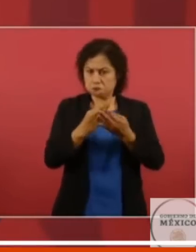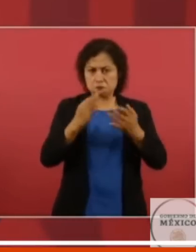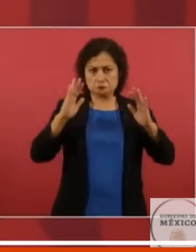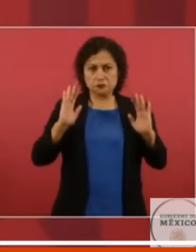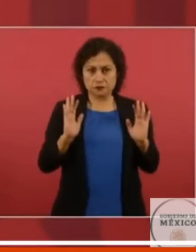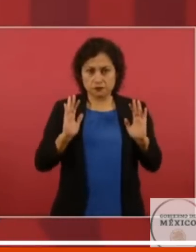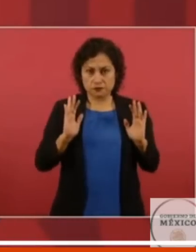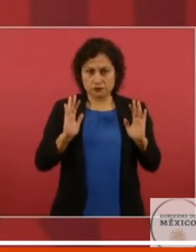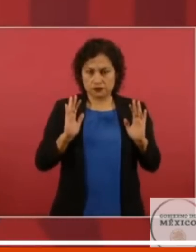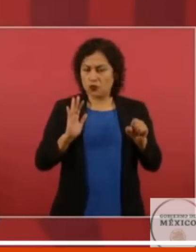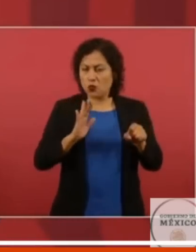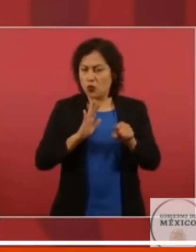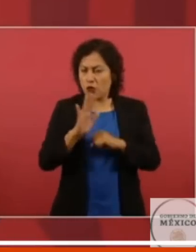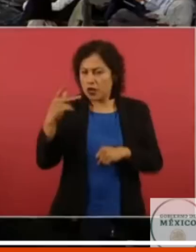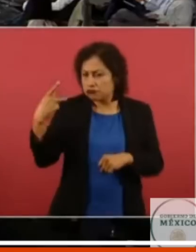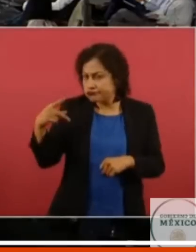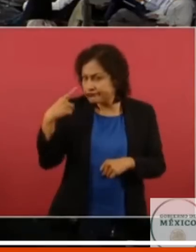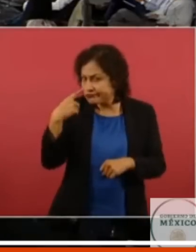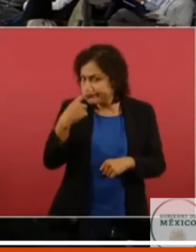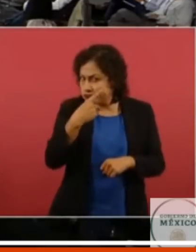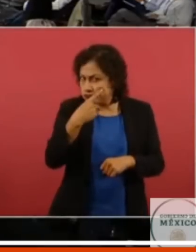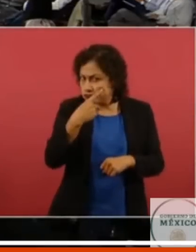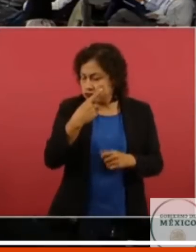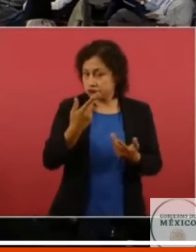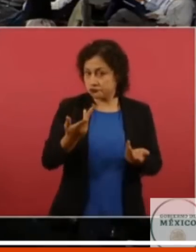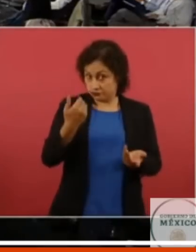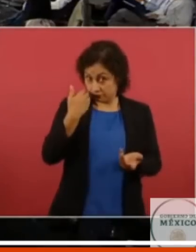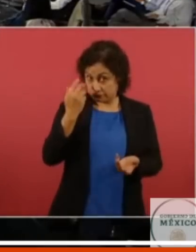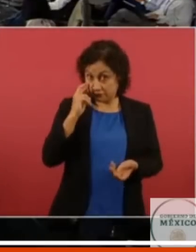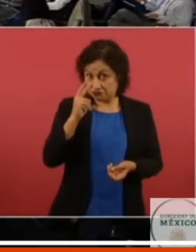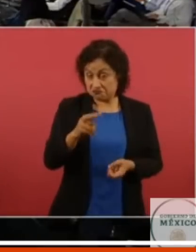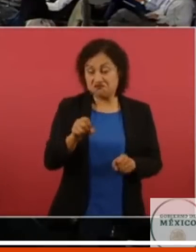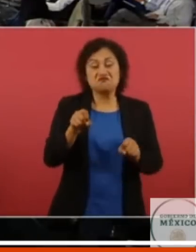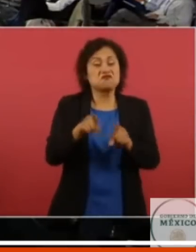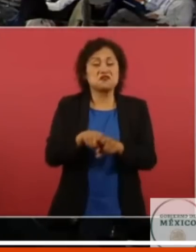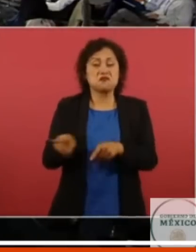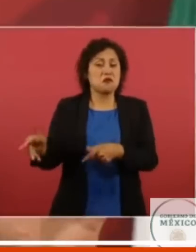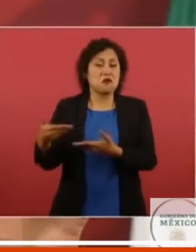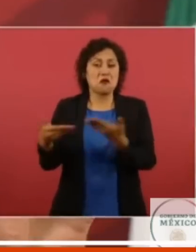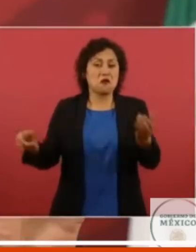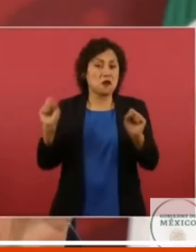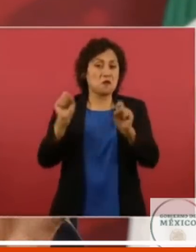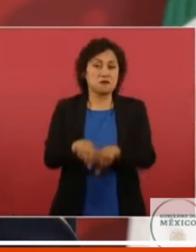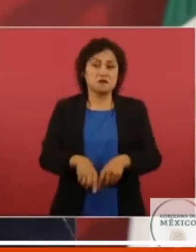¿Quieren ver cuál es su estilo? Porque no ha cambiado. Y